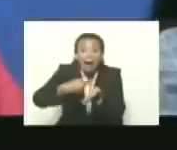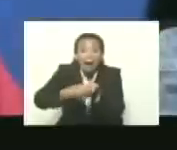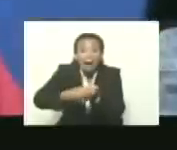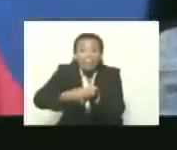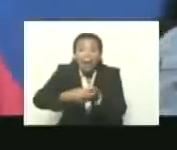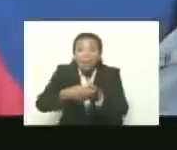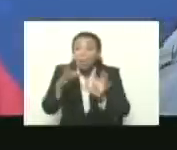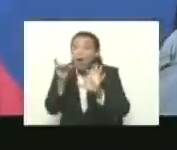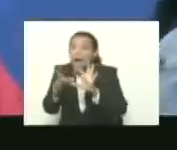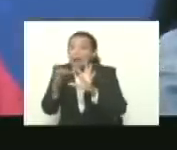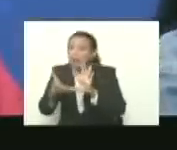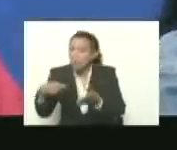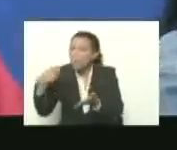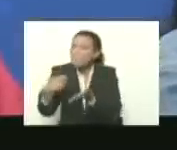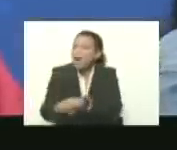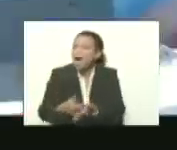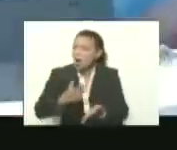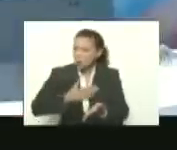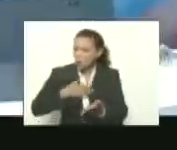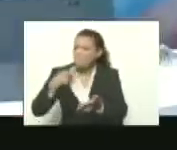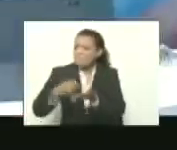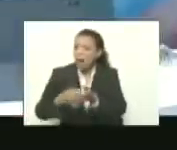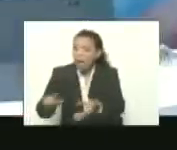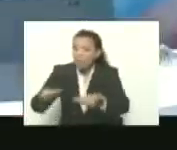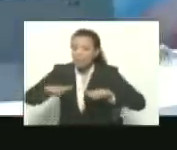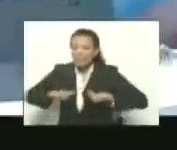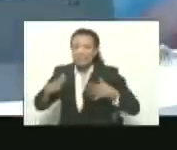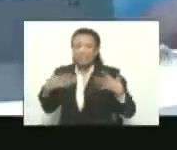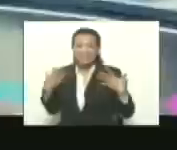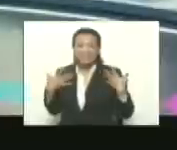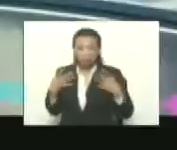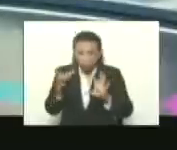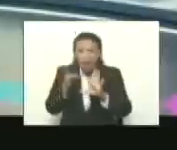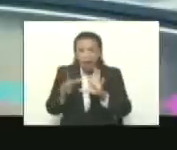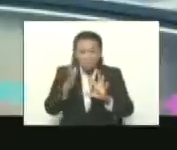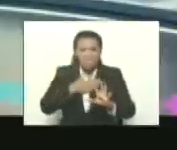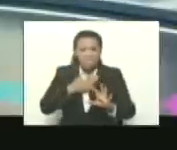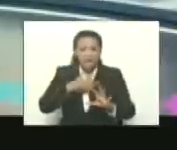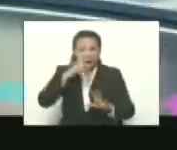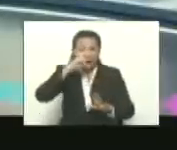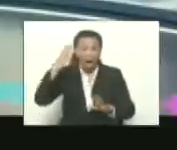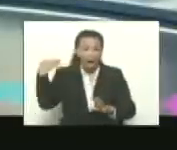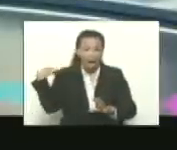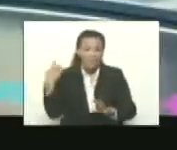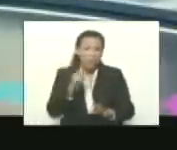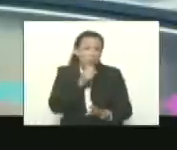pagaba por sacarse el carnet. ¿Ah? Tú tienes tu carnecito. ¿Ah?